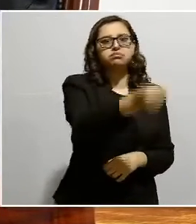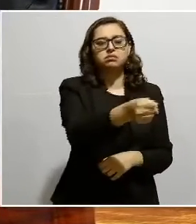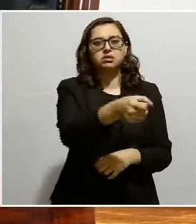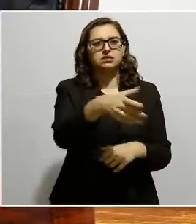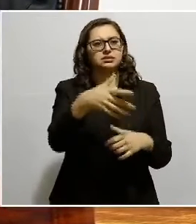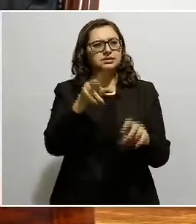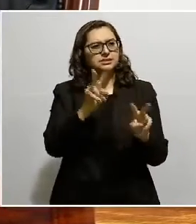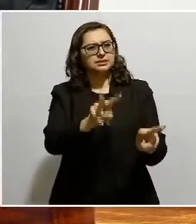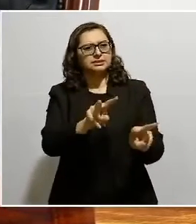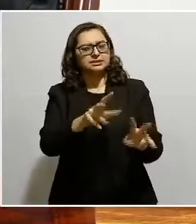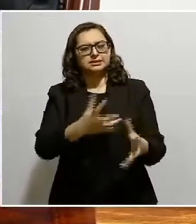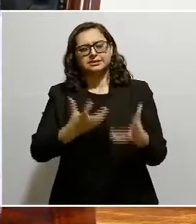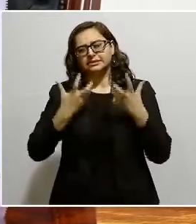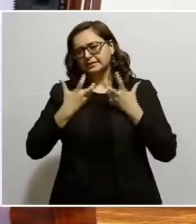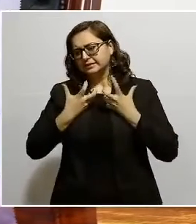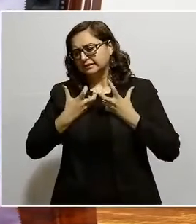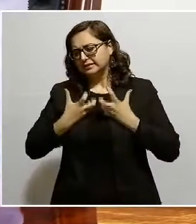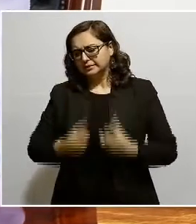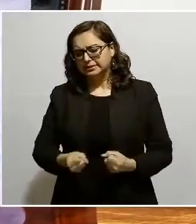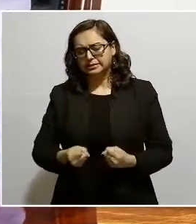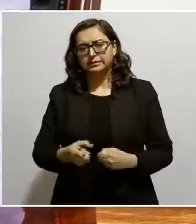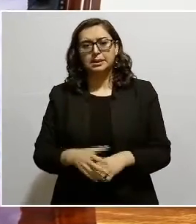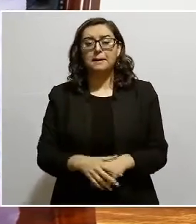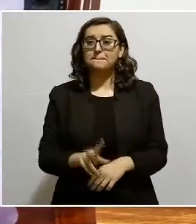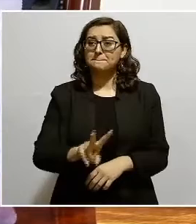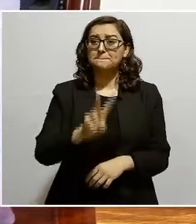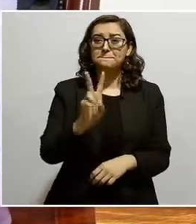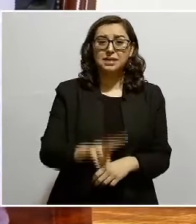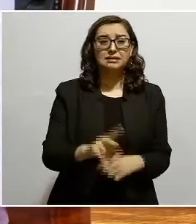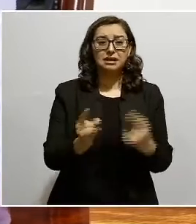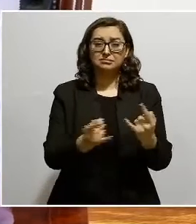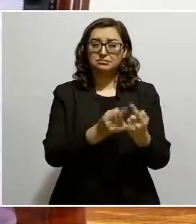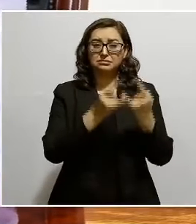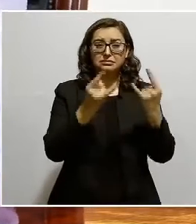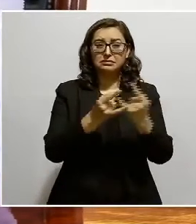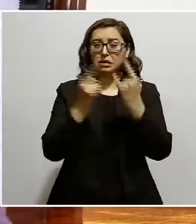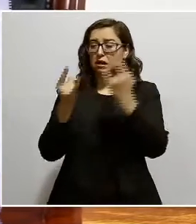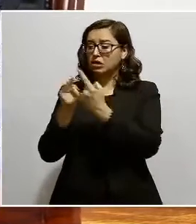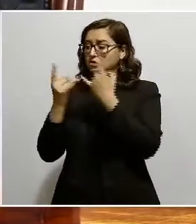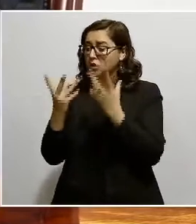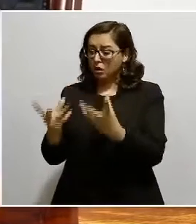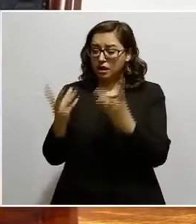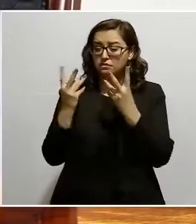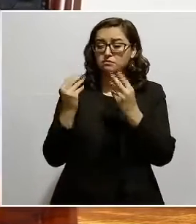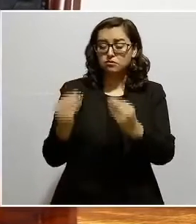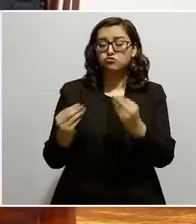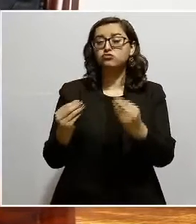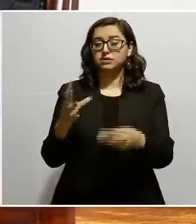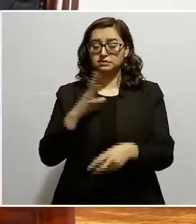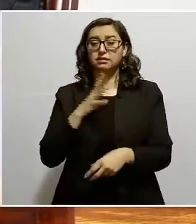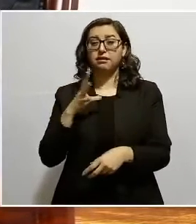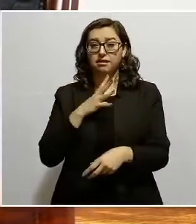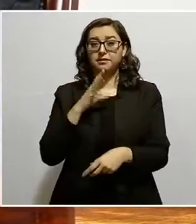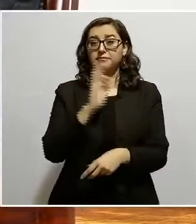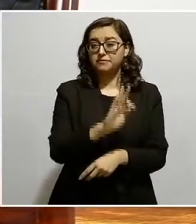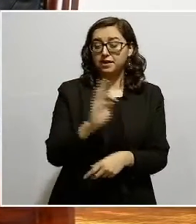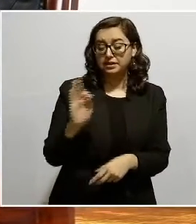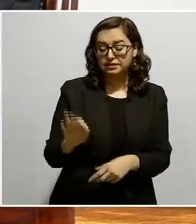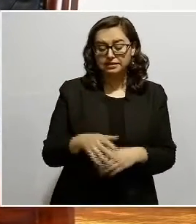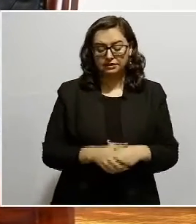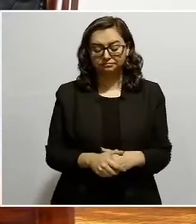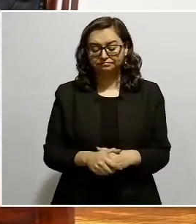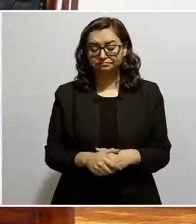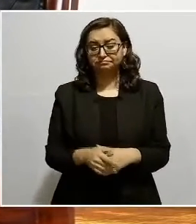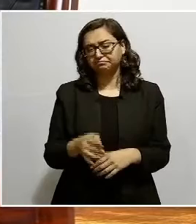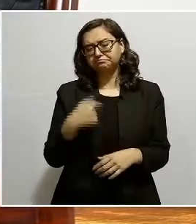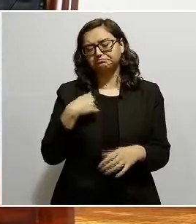Contaré algunas de muchas anécdotas que guardo de esos tiempos del maestro Pellicer. Recuerdo que una